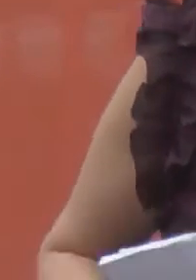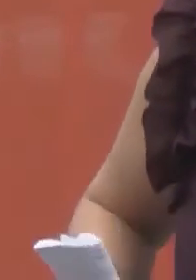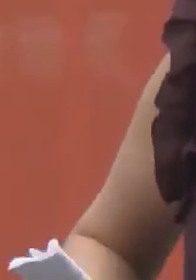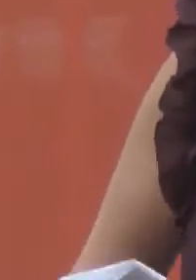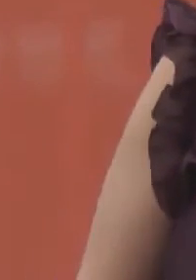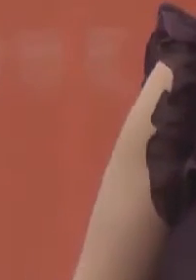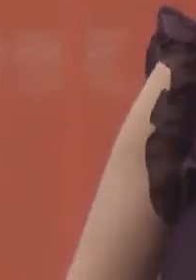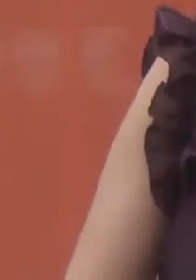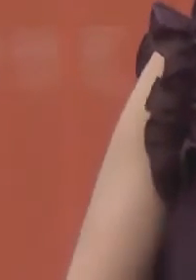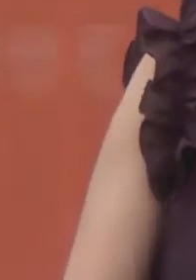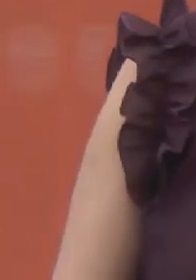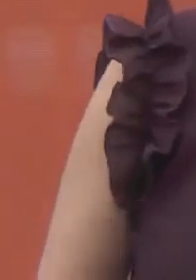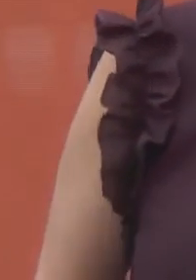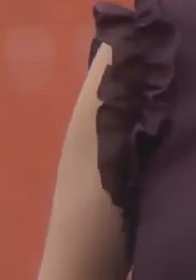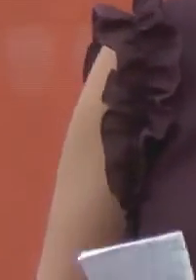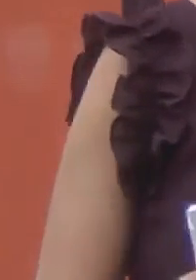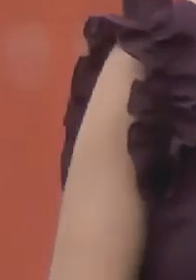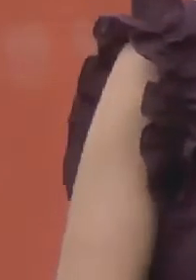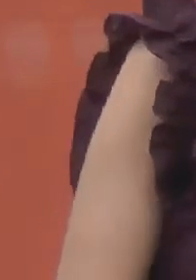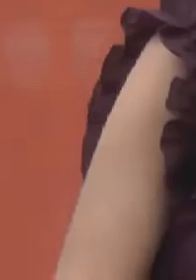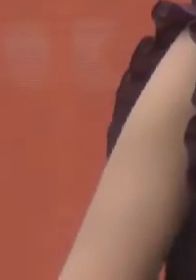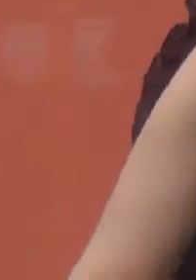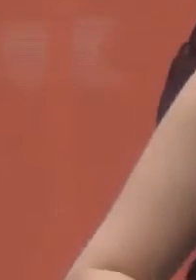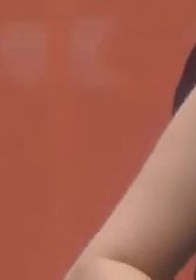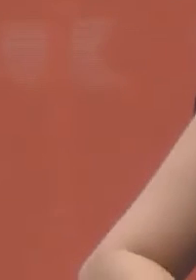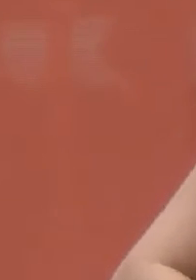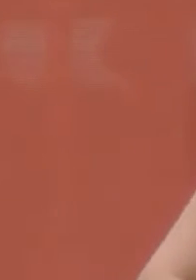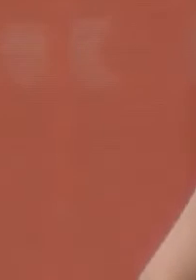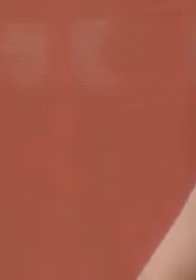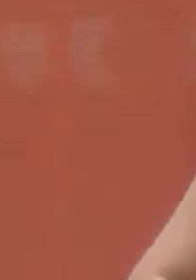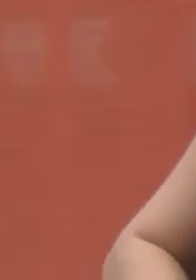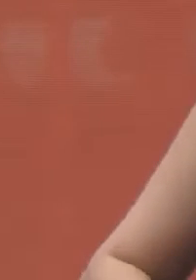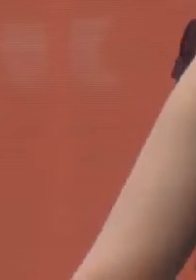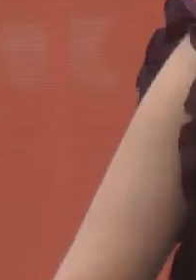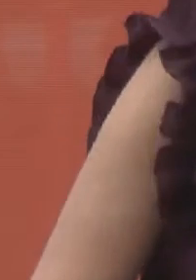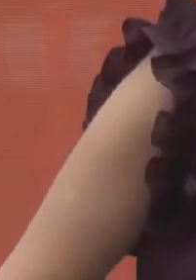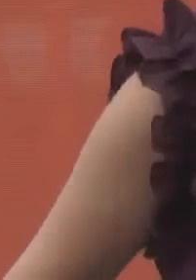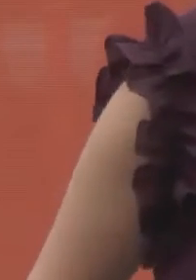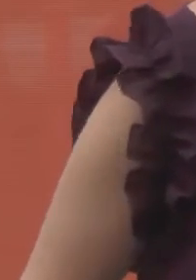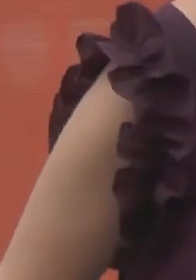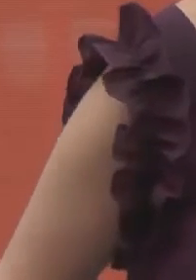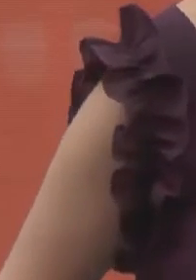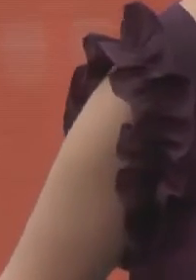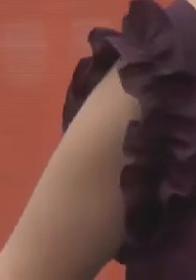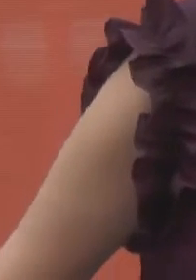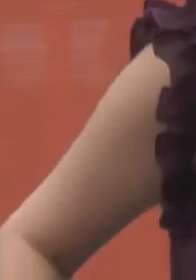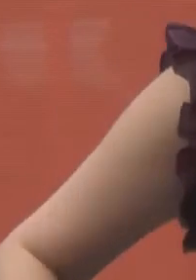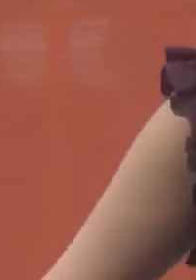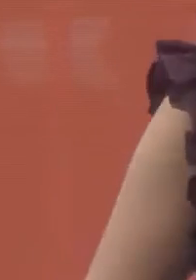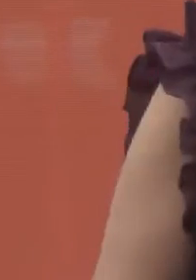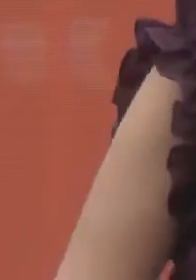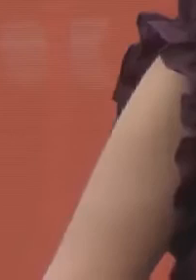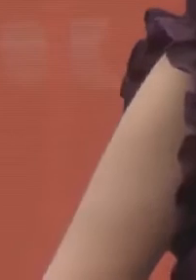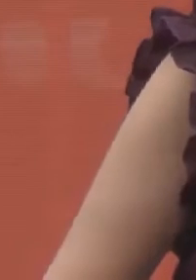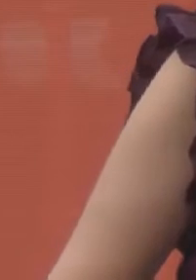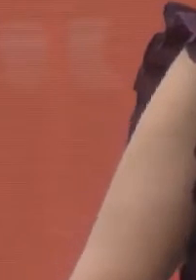que levan vexo a xente coa nosa camiseta. Non vou dicir que é a camiseta máis sudada das camisetas, porque senón logo